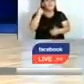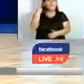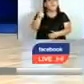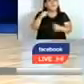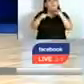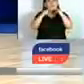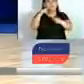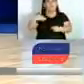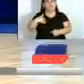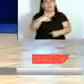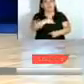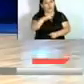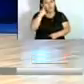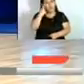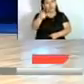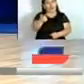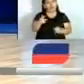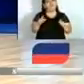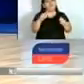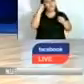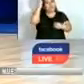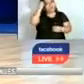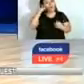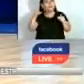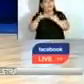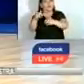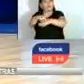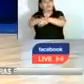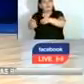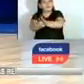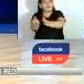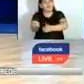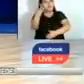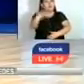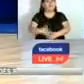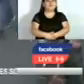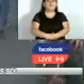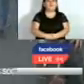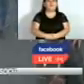tema, así como a la nueva conformación de la Asamblea Legislativa.